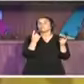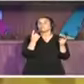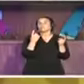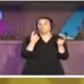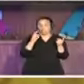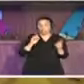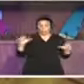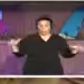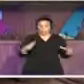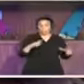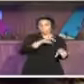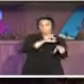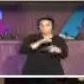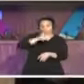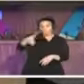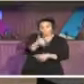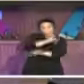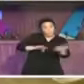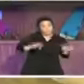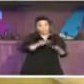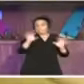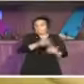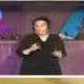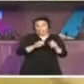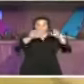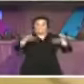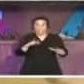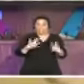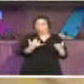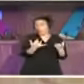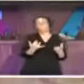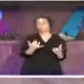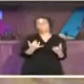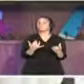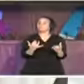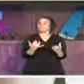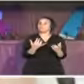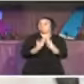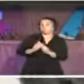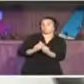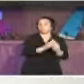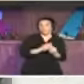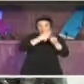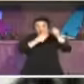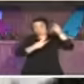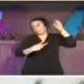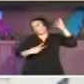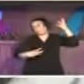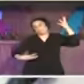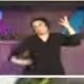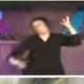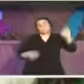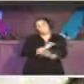cubren ausencia, y con las alas se da la urgencia, la lista de espera que ya desespera.